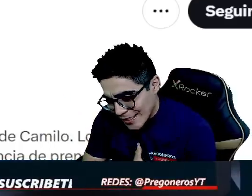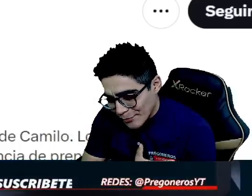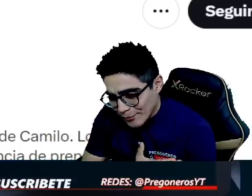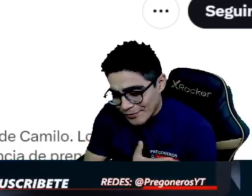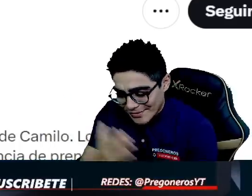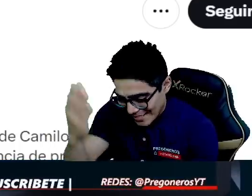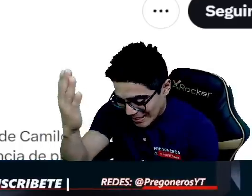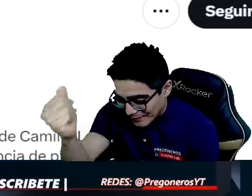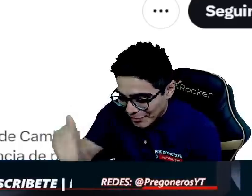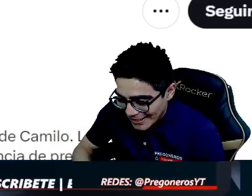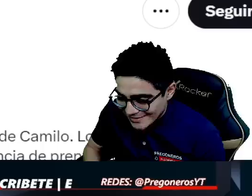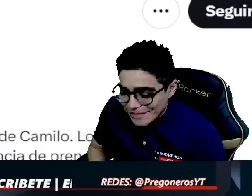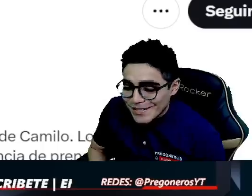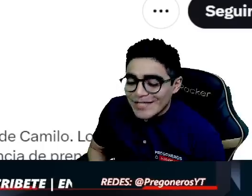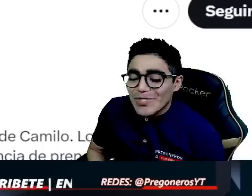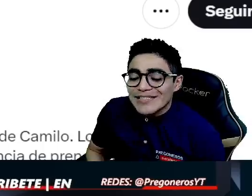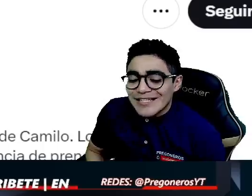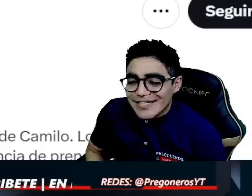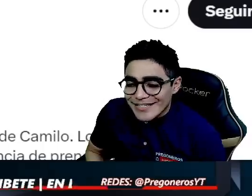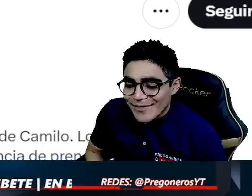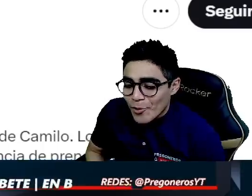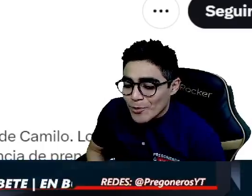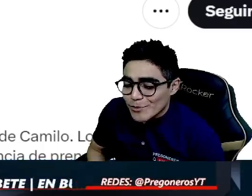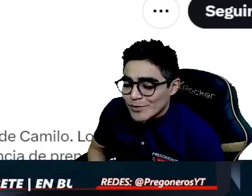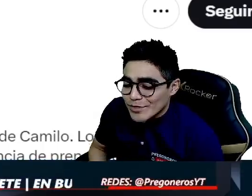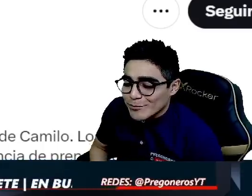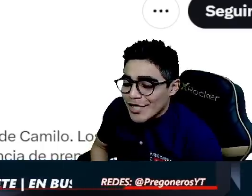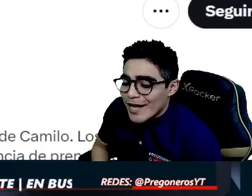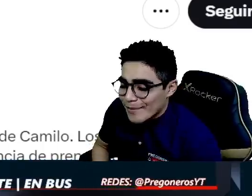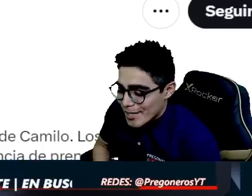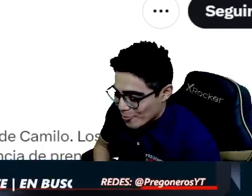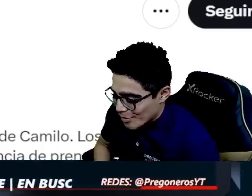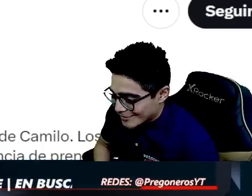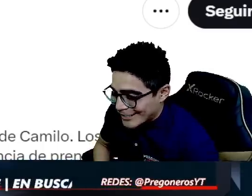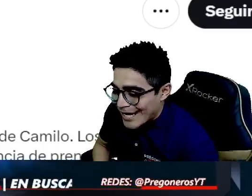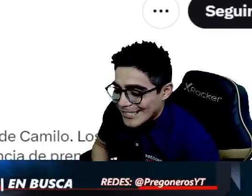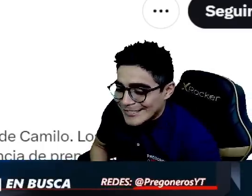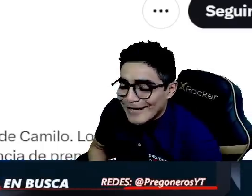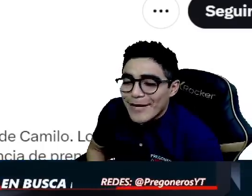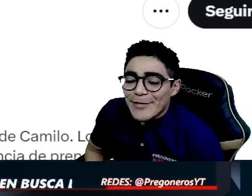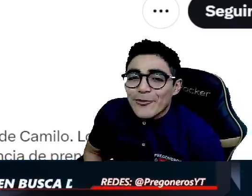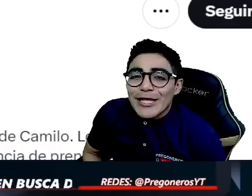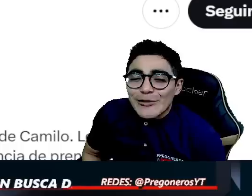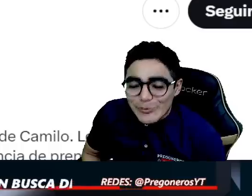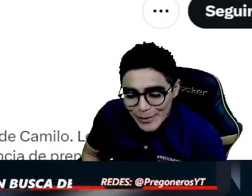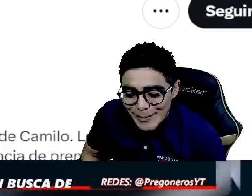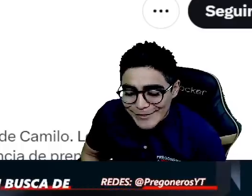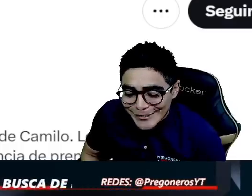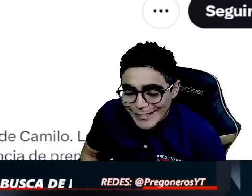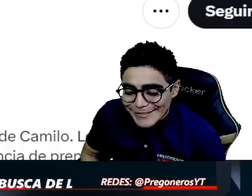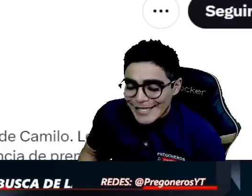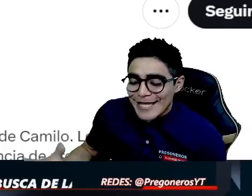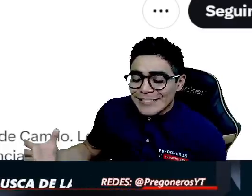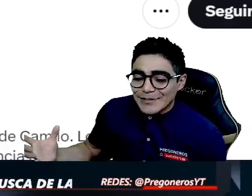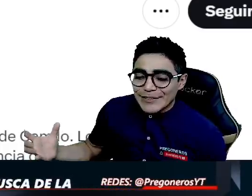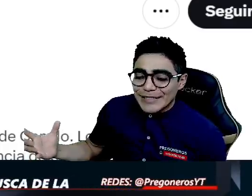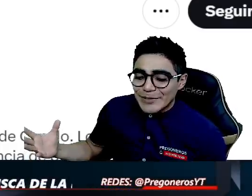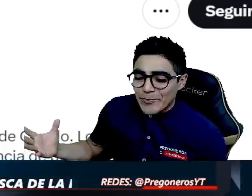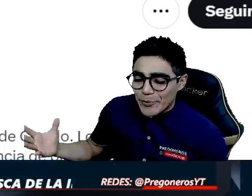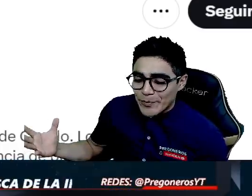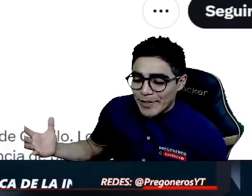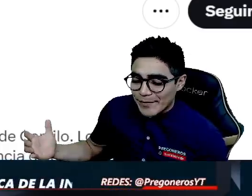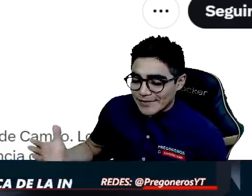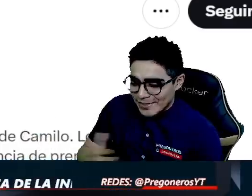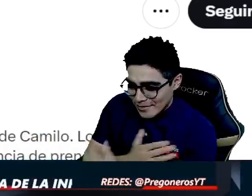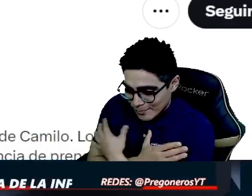servidor y en rodríguez transmitiéndoles desde el día de hoy nos encontramos ya a miércoles 3 de mayo del 2023 si nos estás